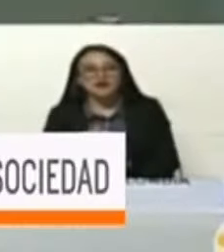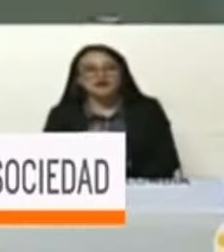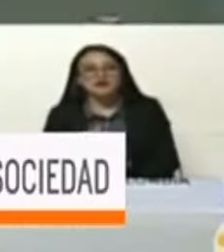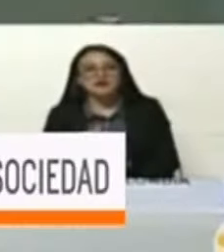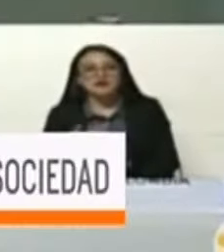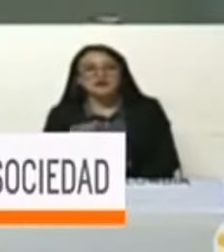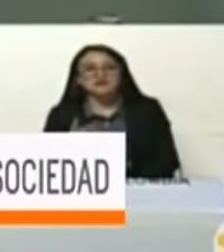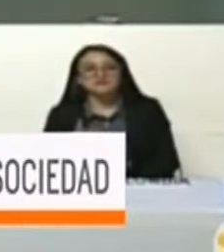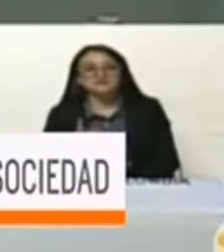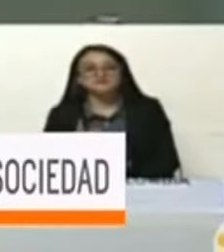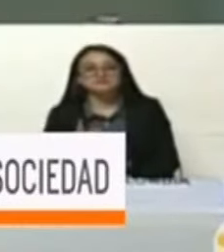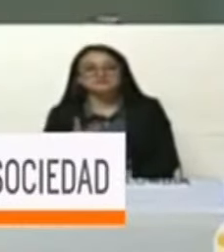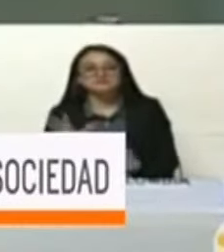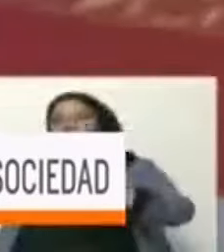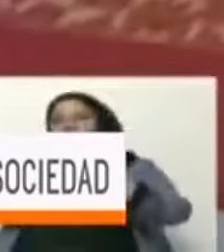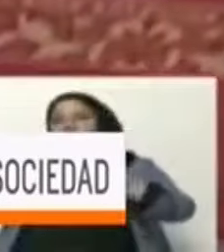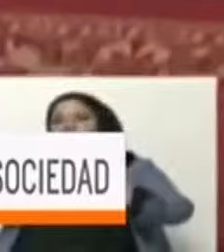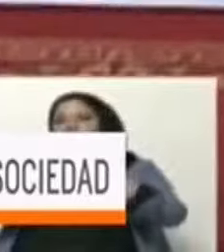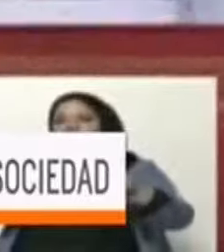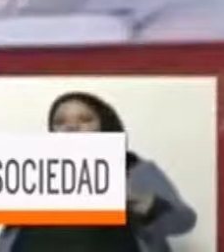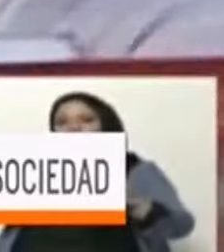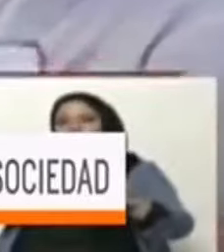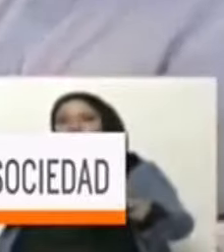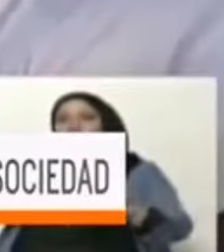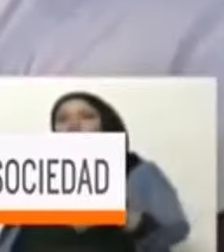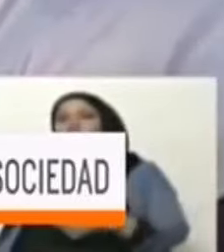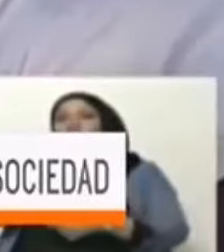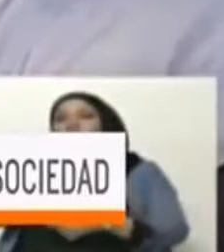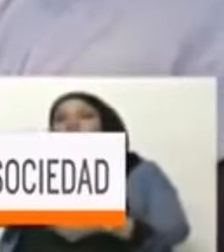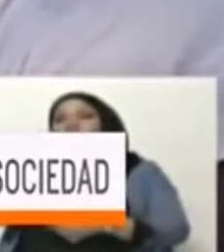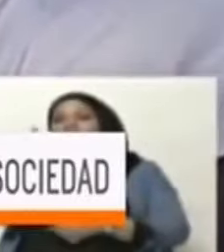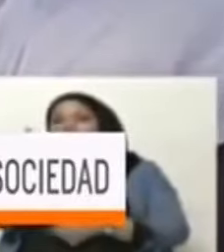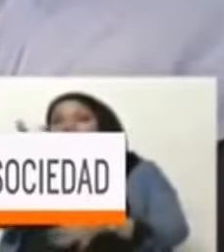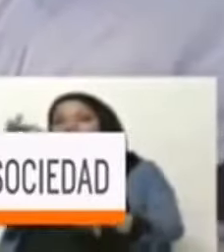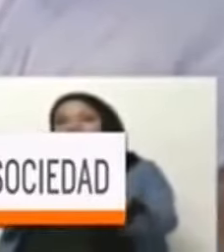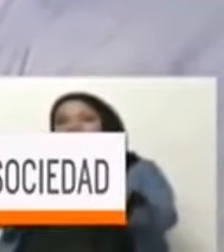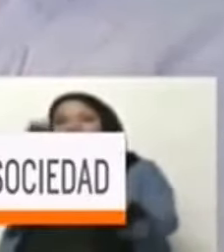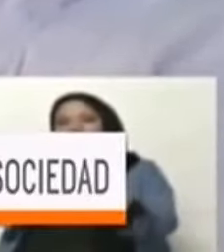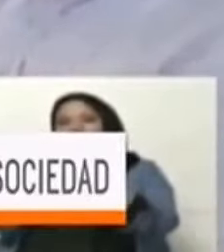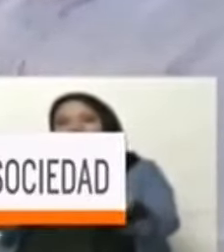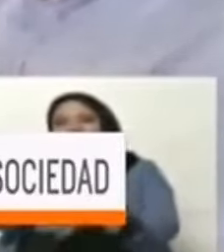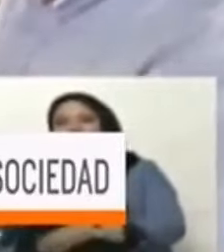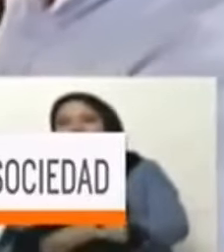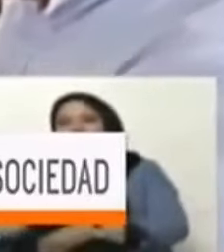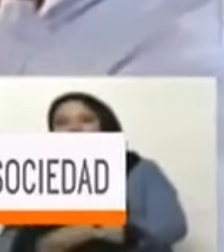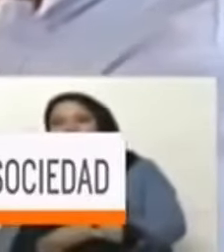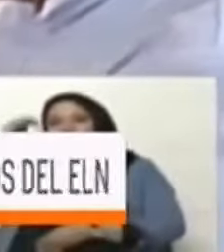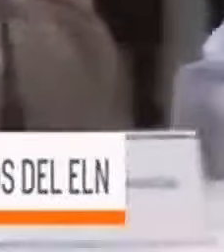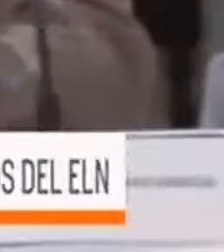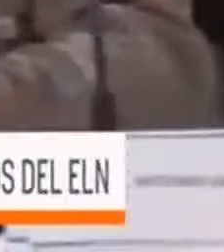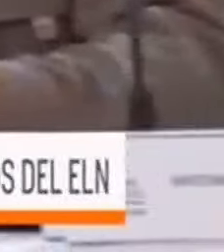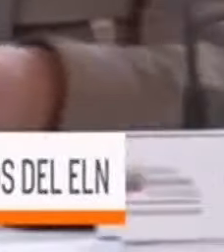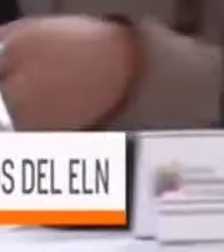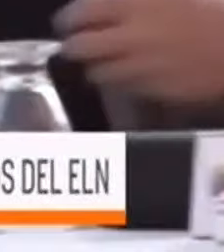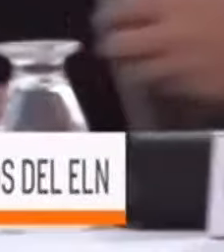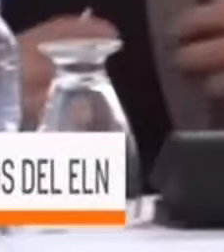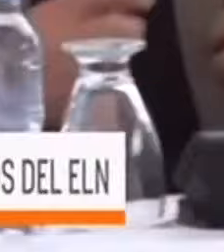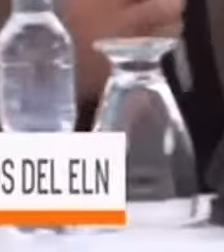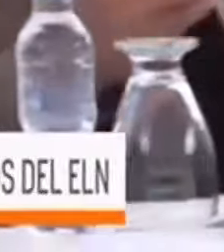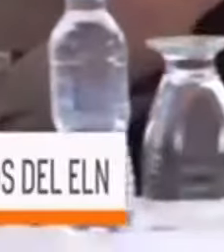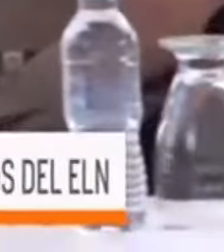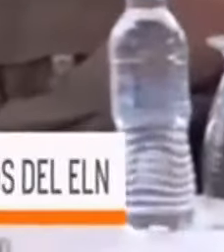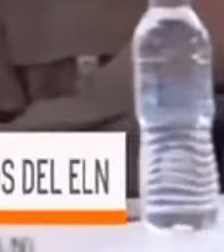fase de construcción de confianza el documento fue firmado por el alto comisionado de paz Danilo Rueda Antonio García y Pablo